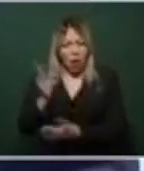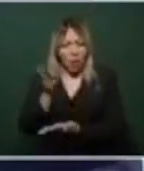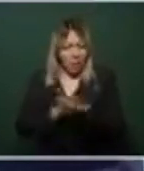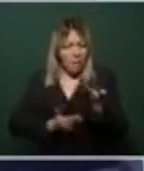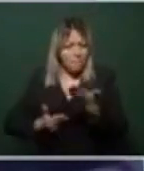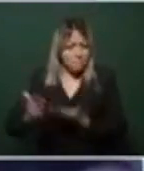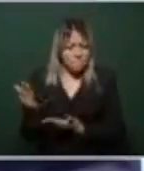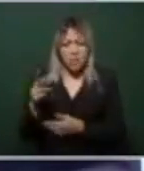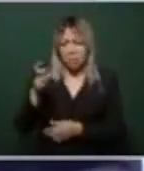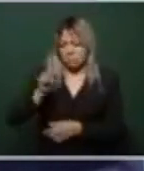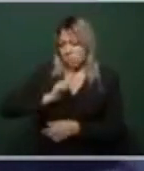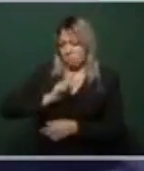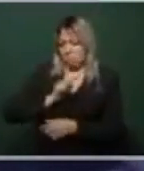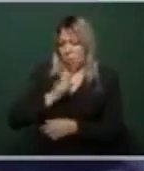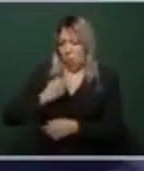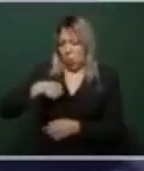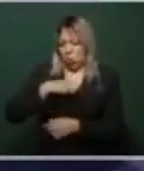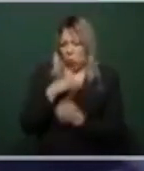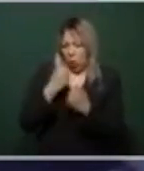es nuestro himno,